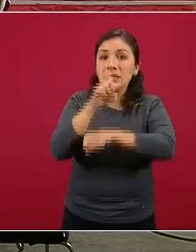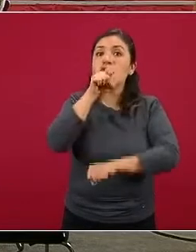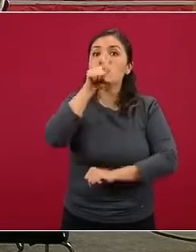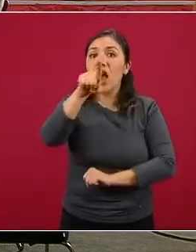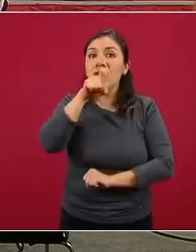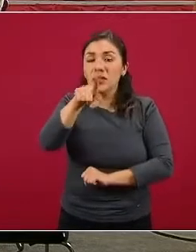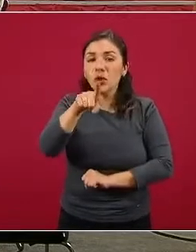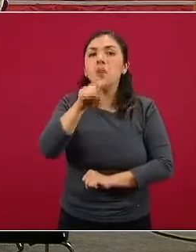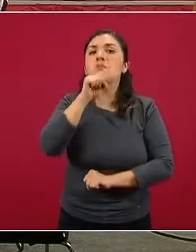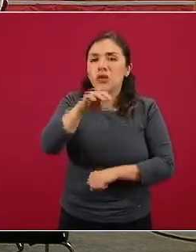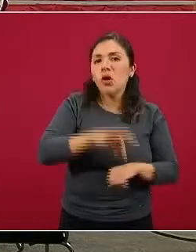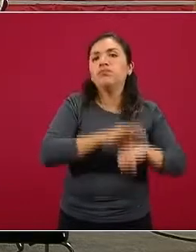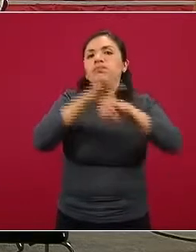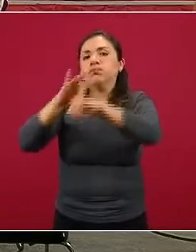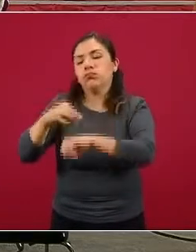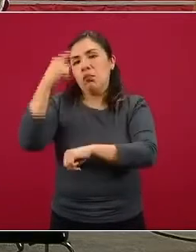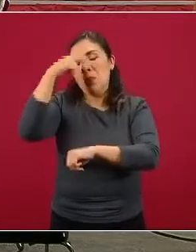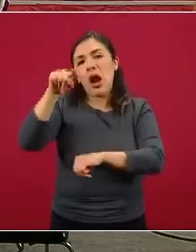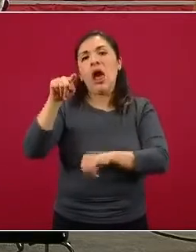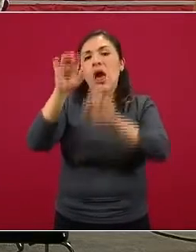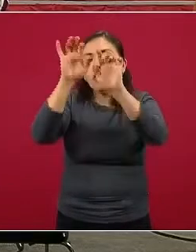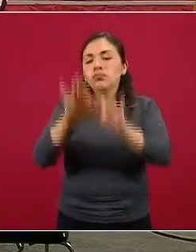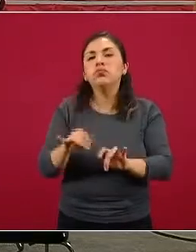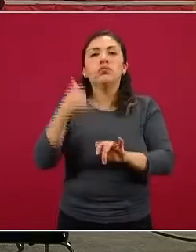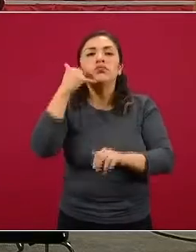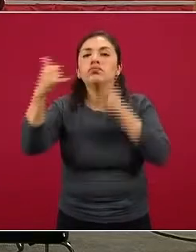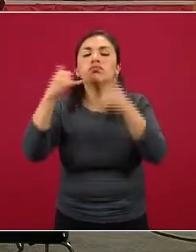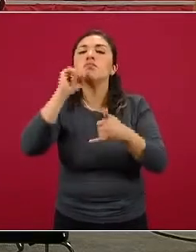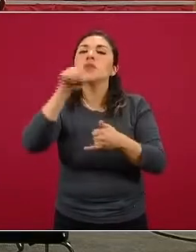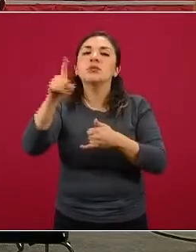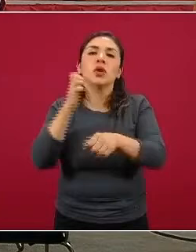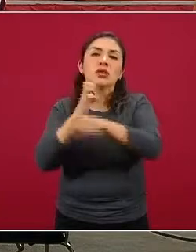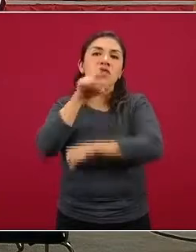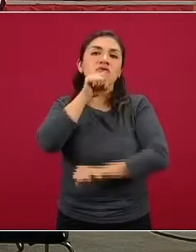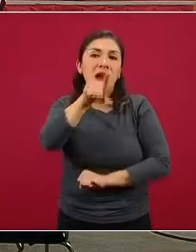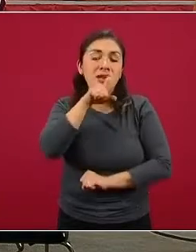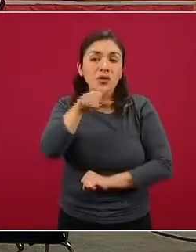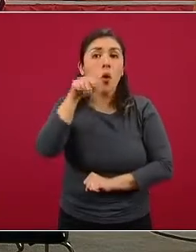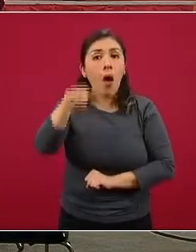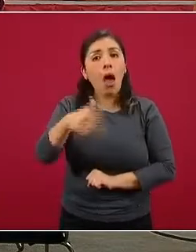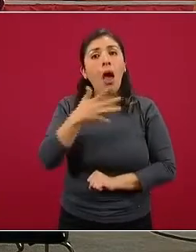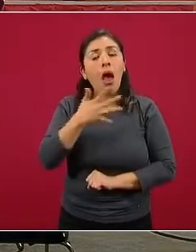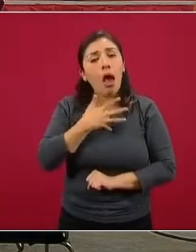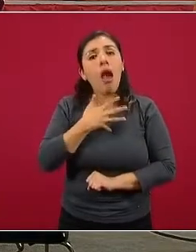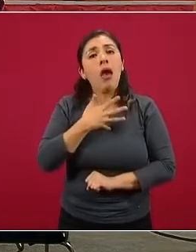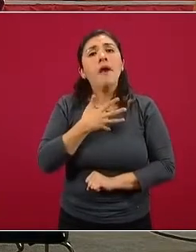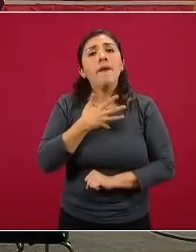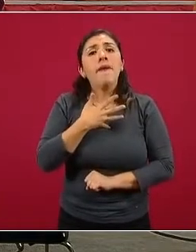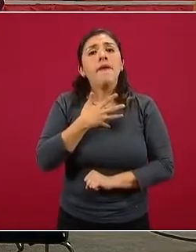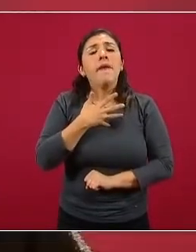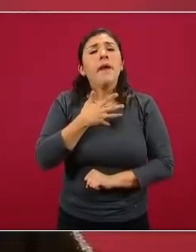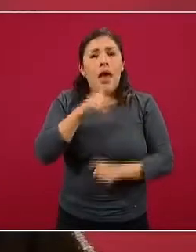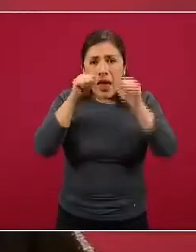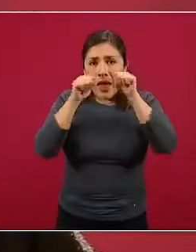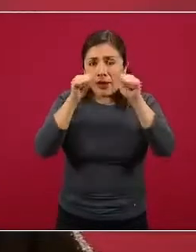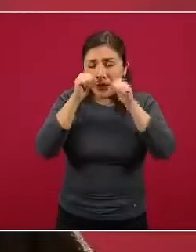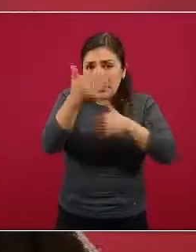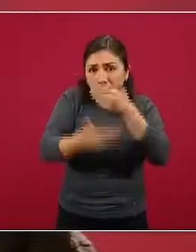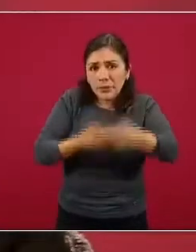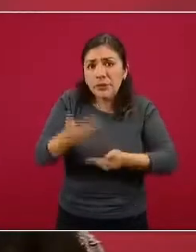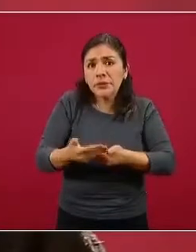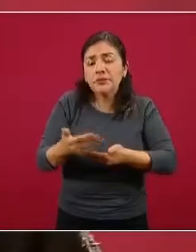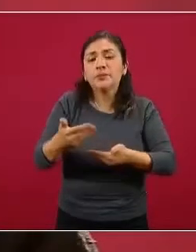Jalisco, se transfiere la llamada al conmutador del Estado de Jalisco. Ahí existe un servicio